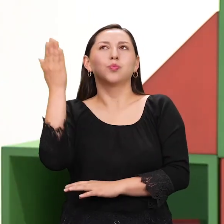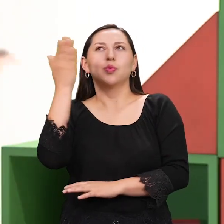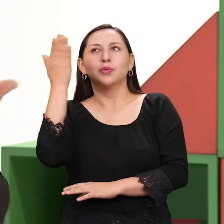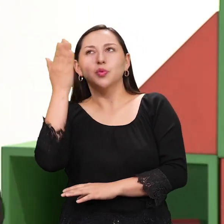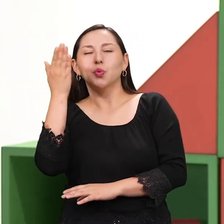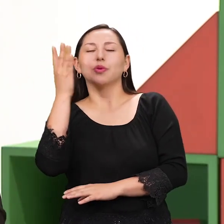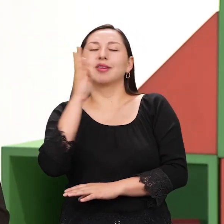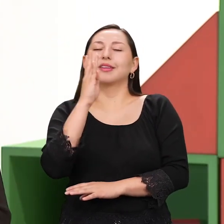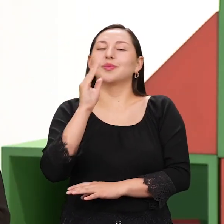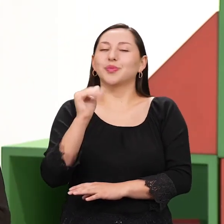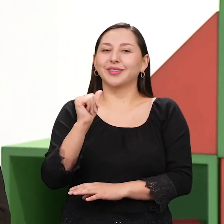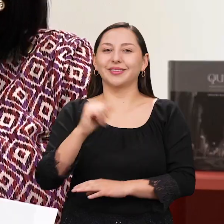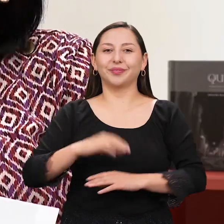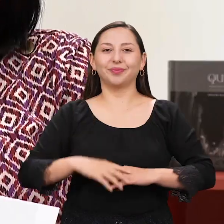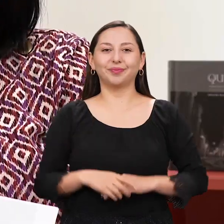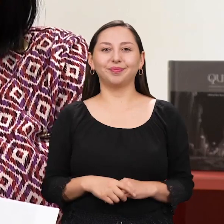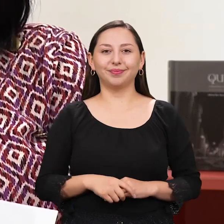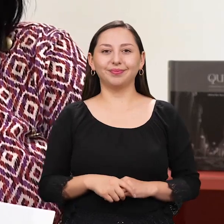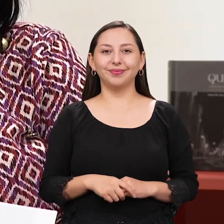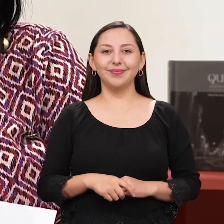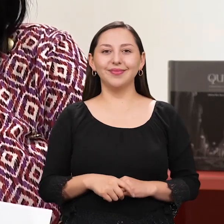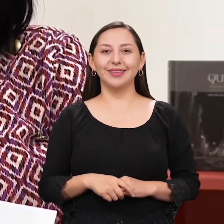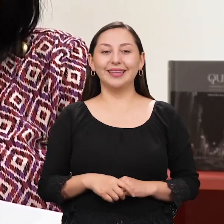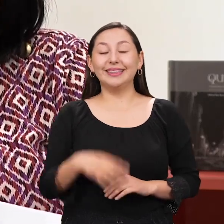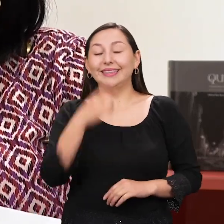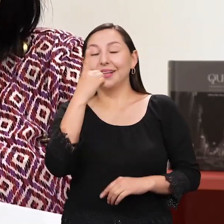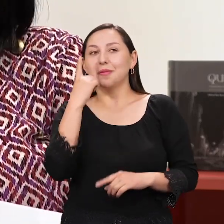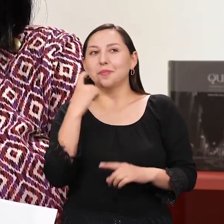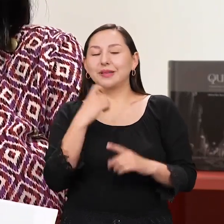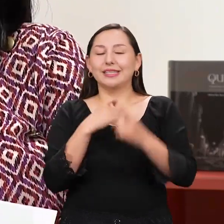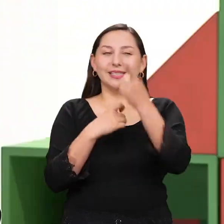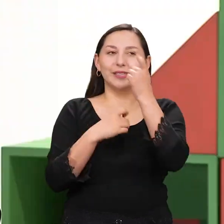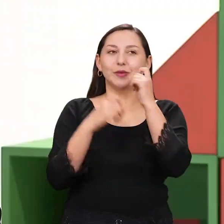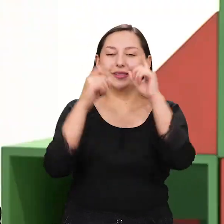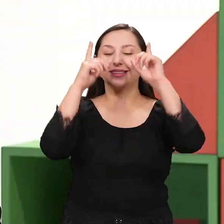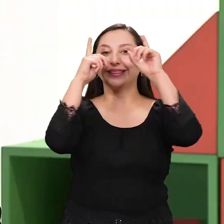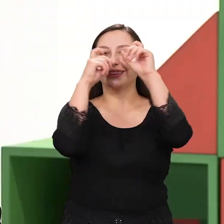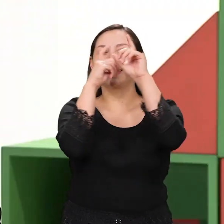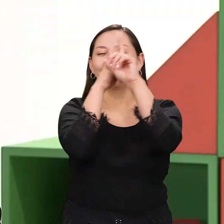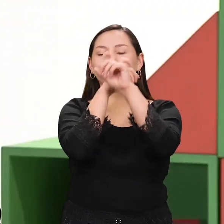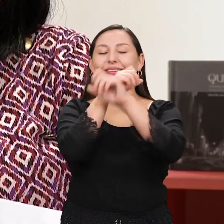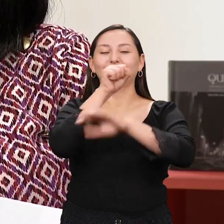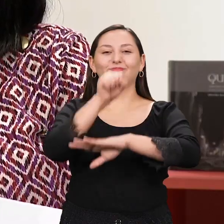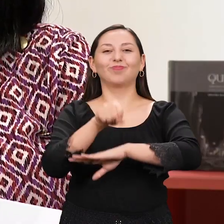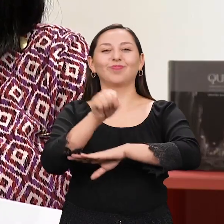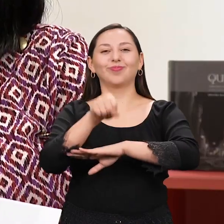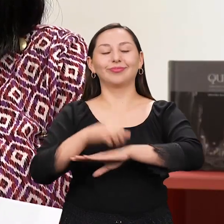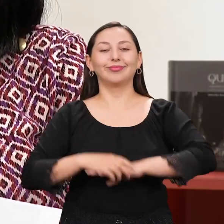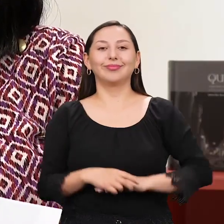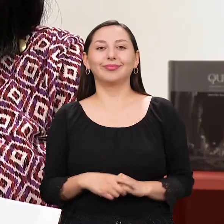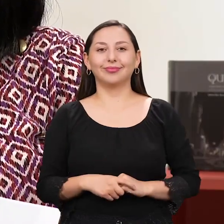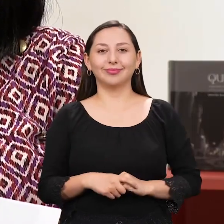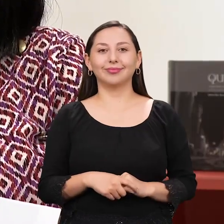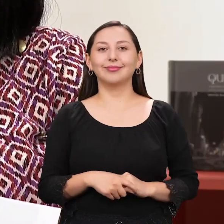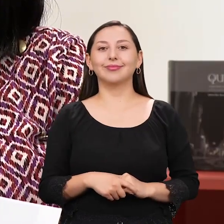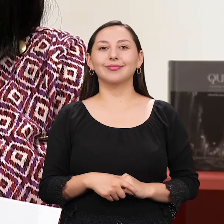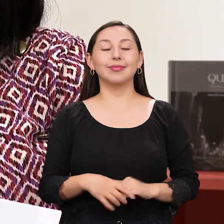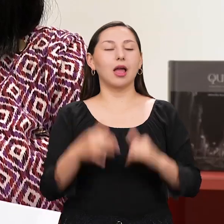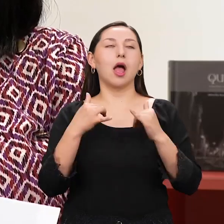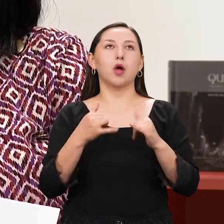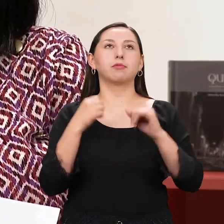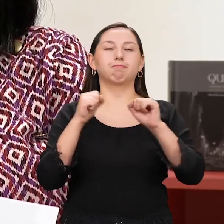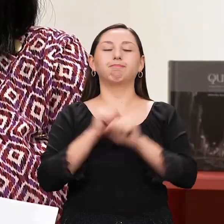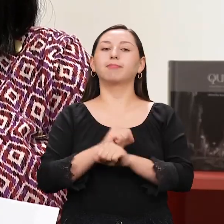esposa? Cuéntanos un poco. Esa es una pregunta difícil. Bueno, tengo